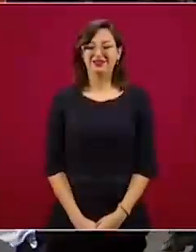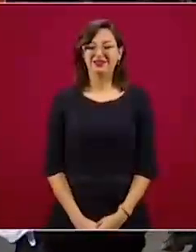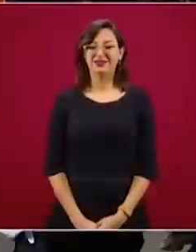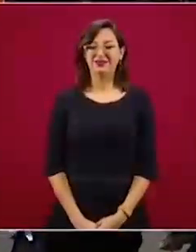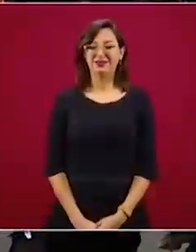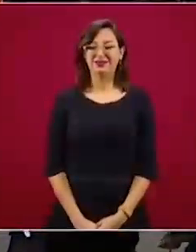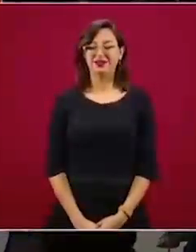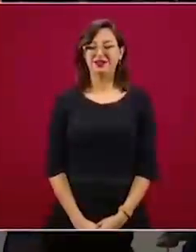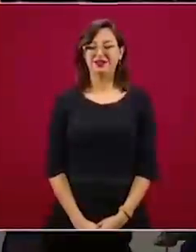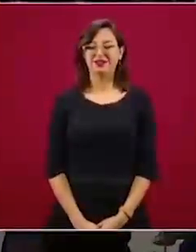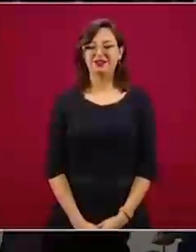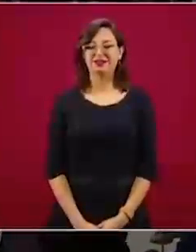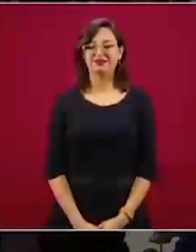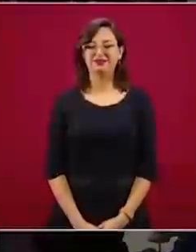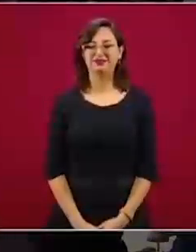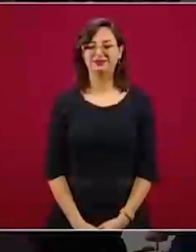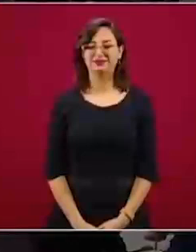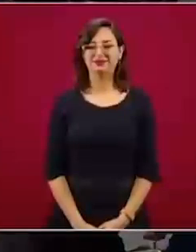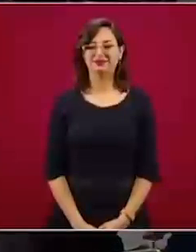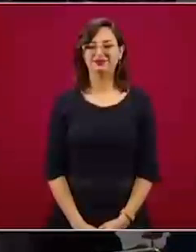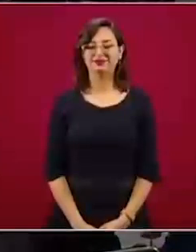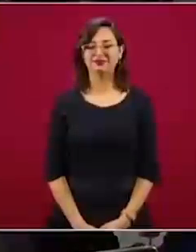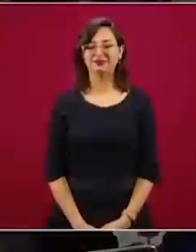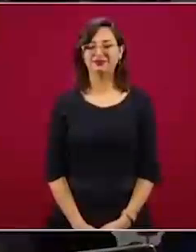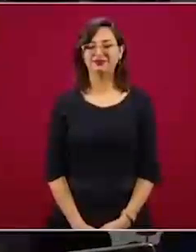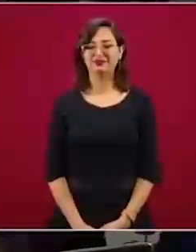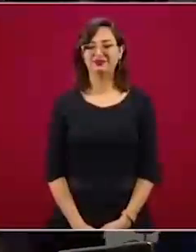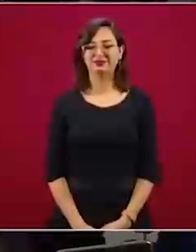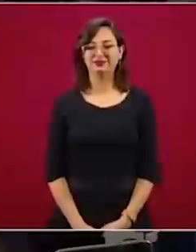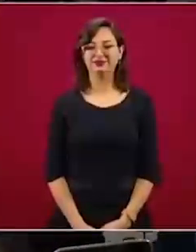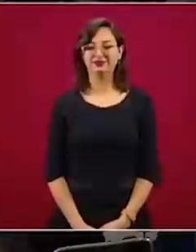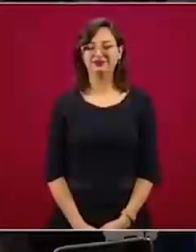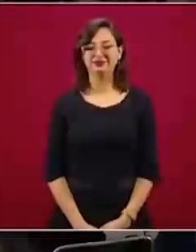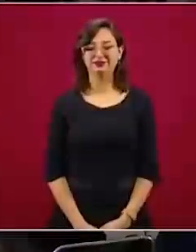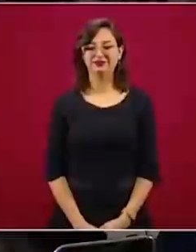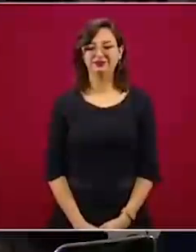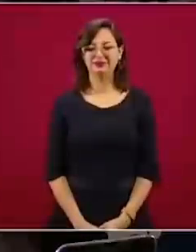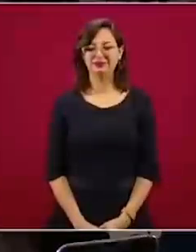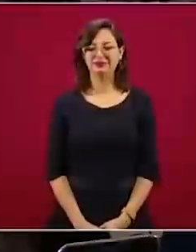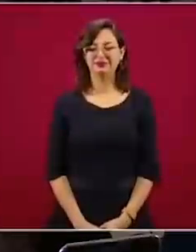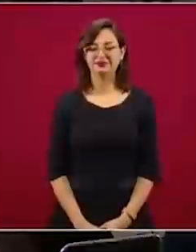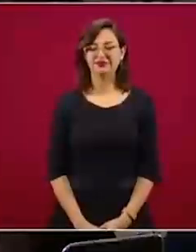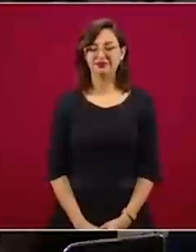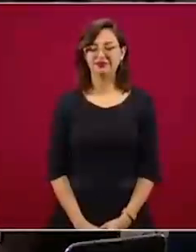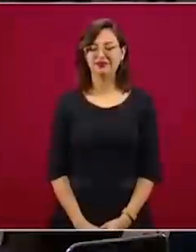Perdón, a la señora secretaria de Gobernación. Señor presidente.